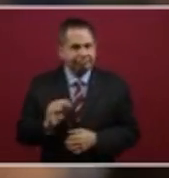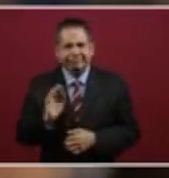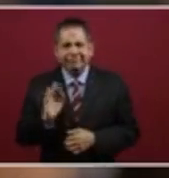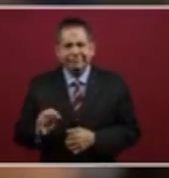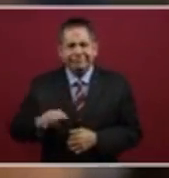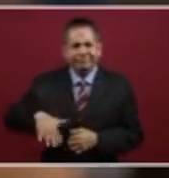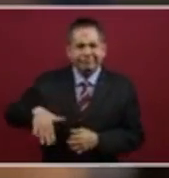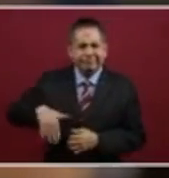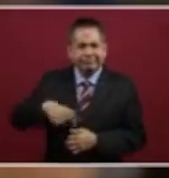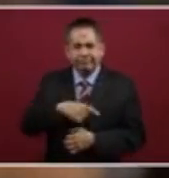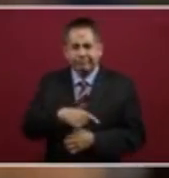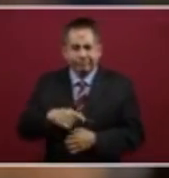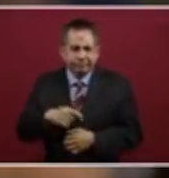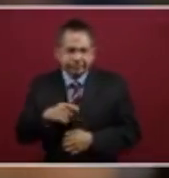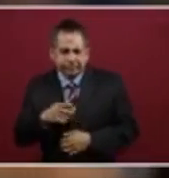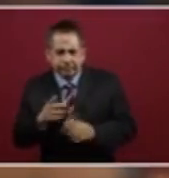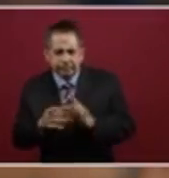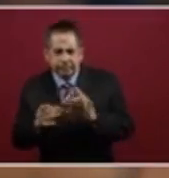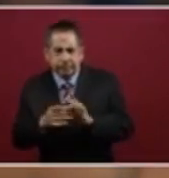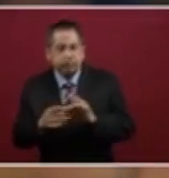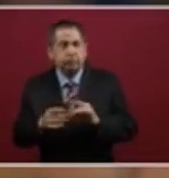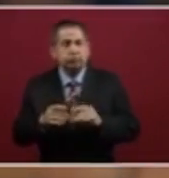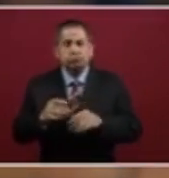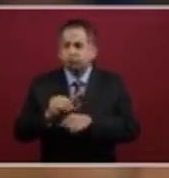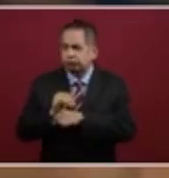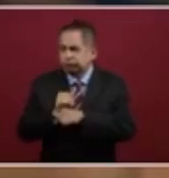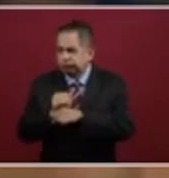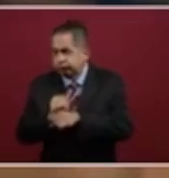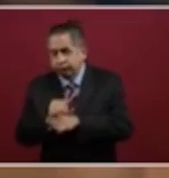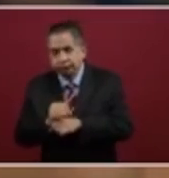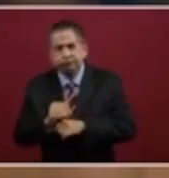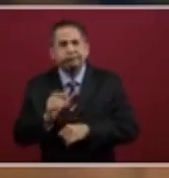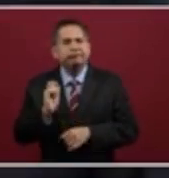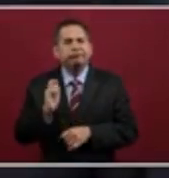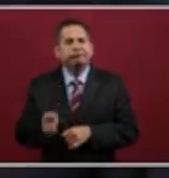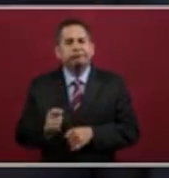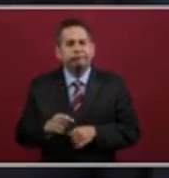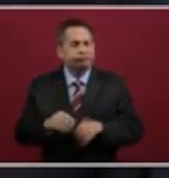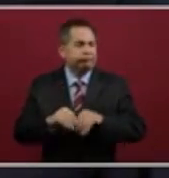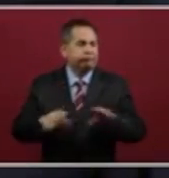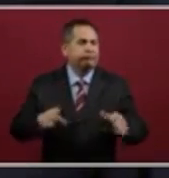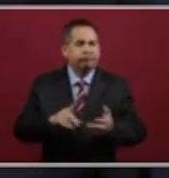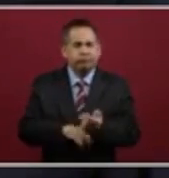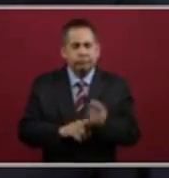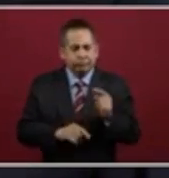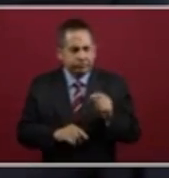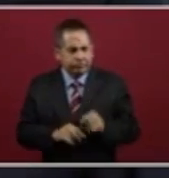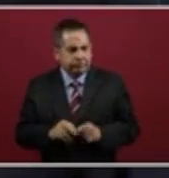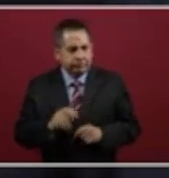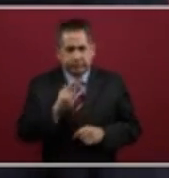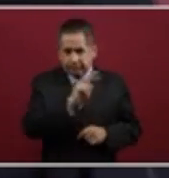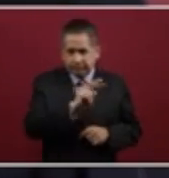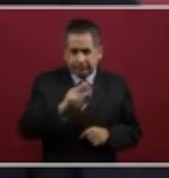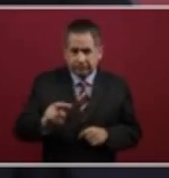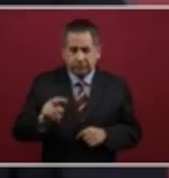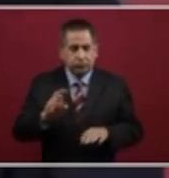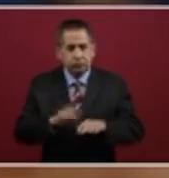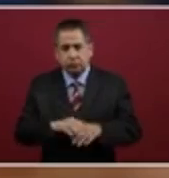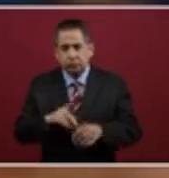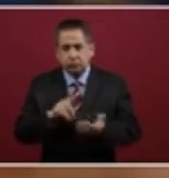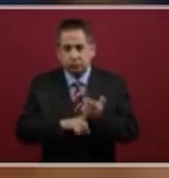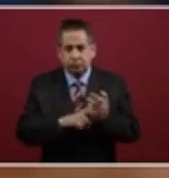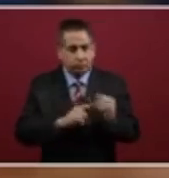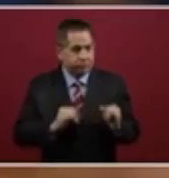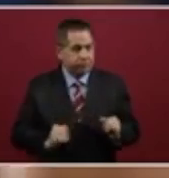A Tiempo TV, el medio que represento, sacó una investigación donde, bueno, pues se observa el despilfarro que hay